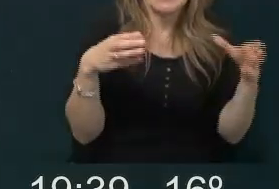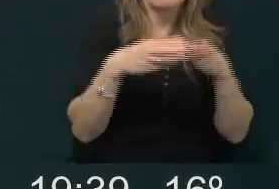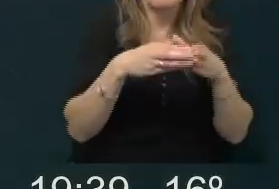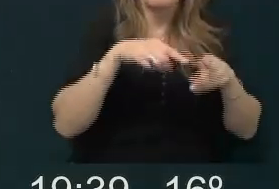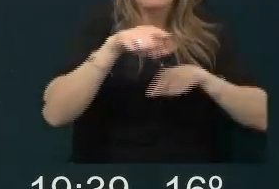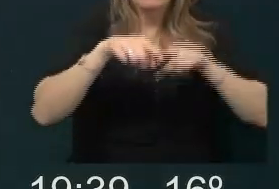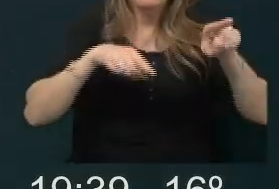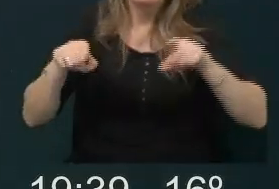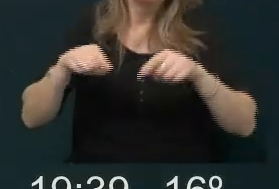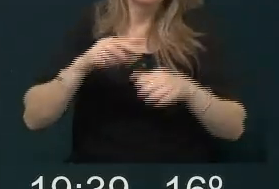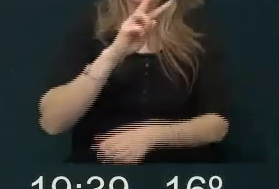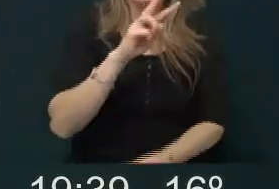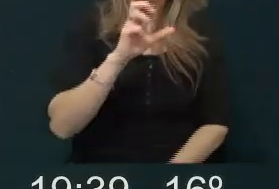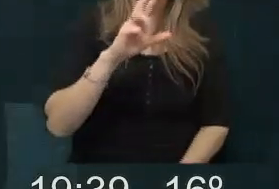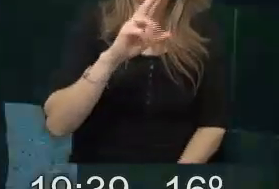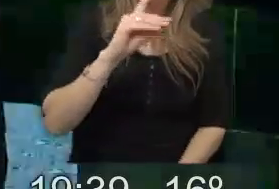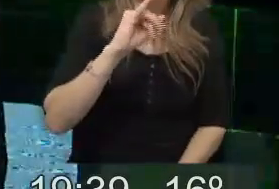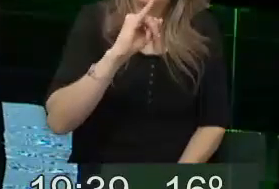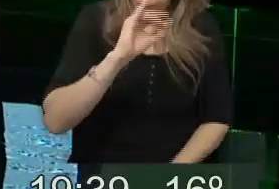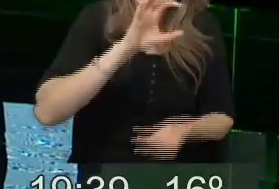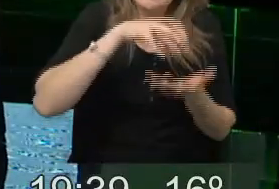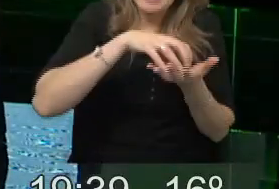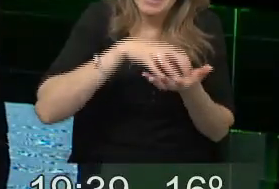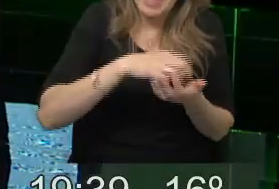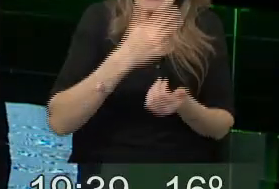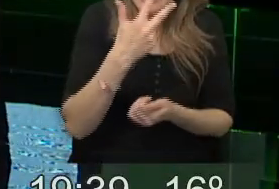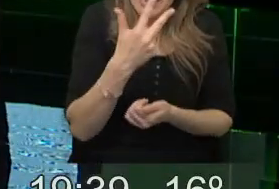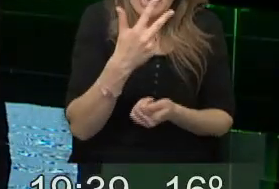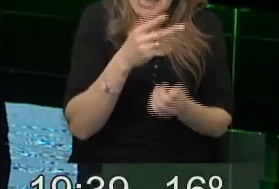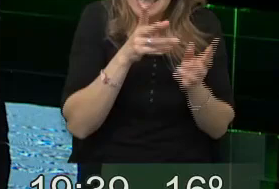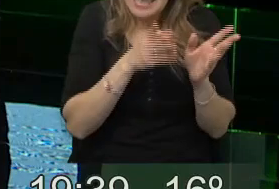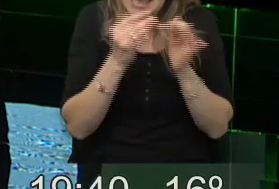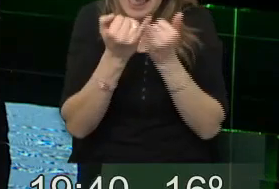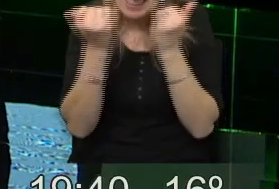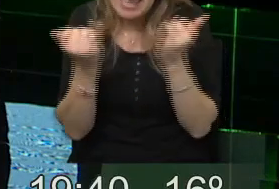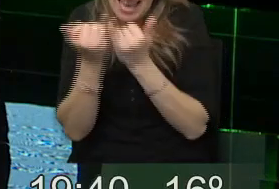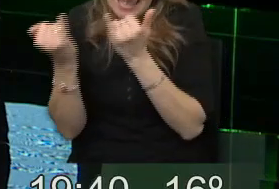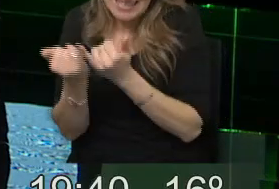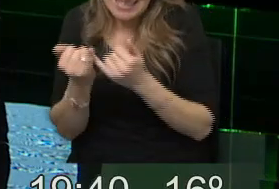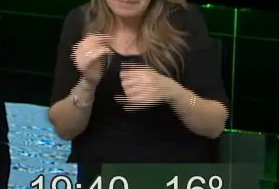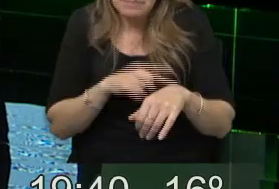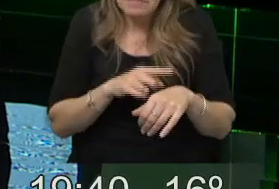en la Sala Verdi, en 13 únicas funciones del 25 de septiembre al 10 de octubre. Las